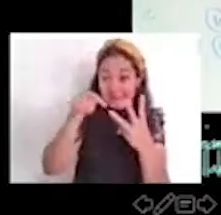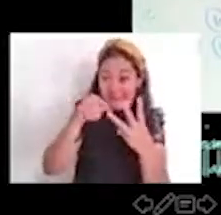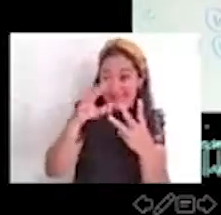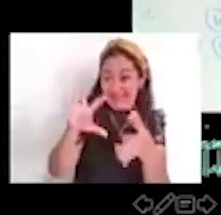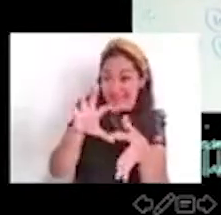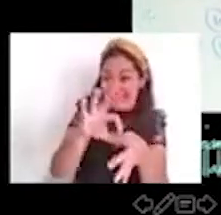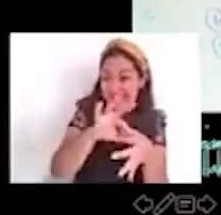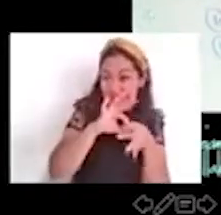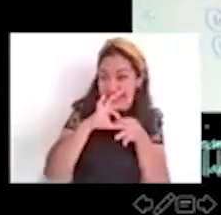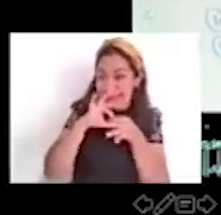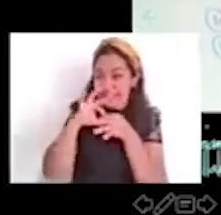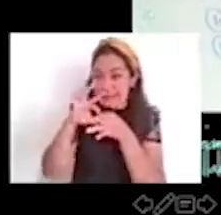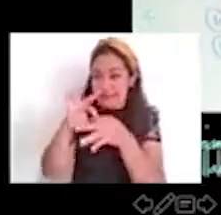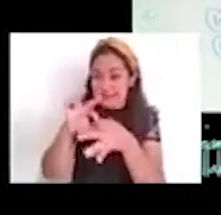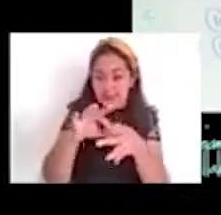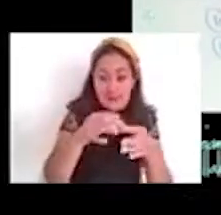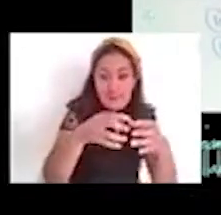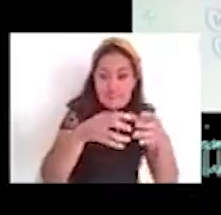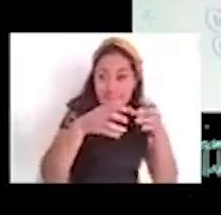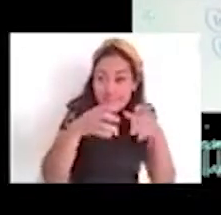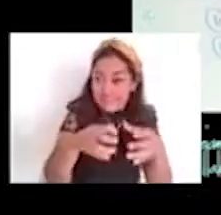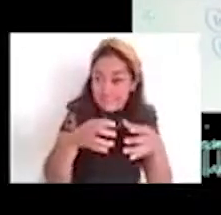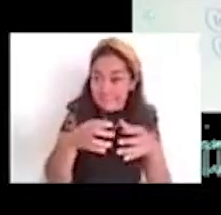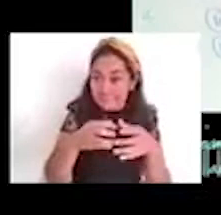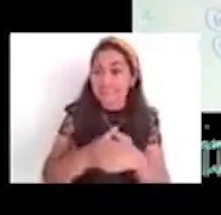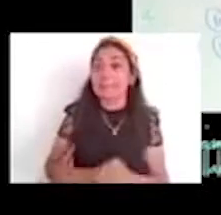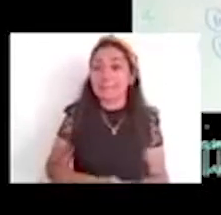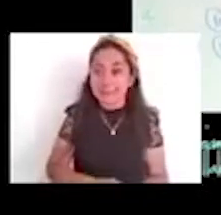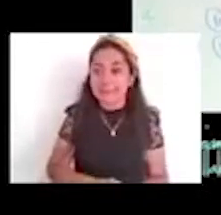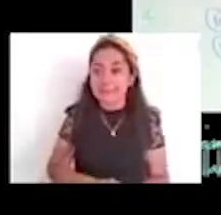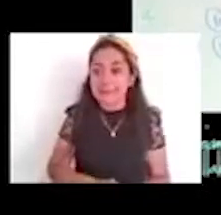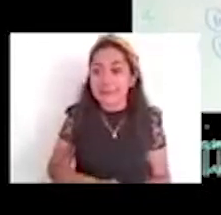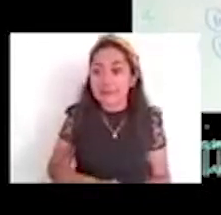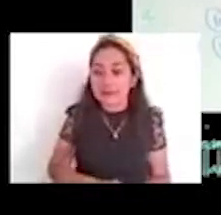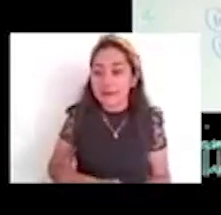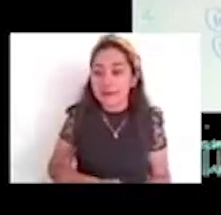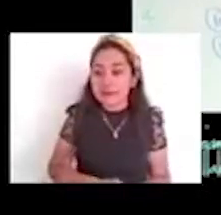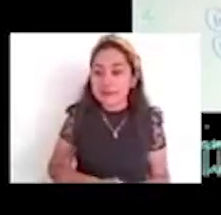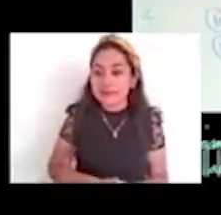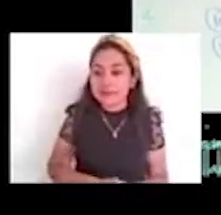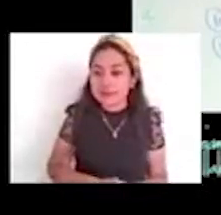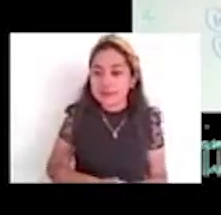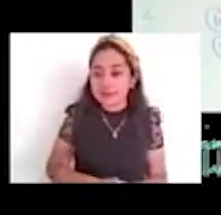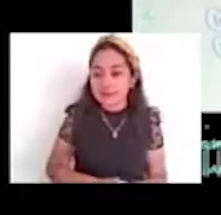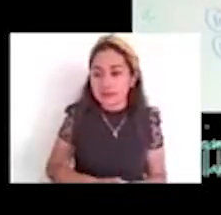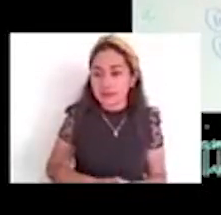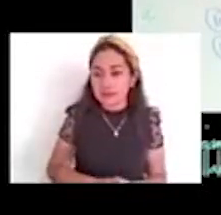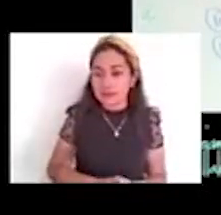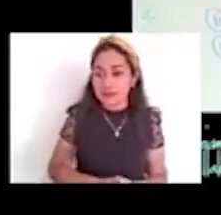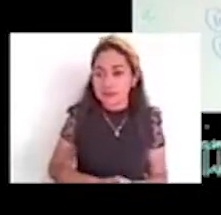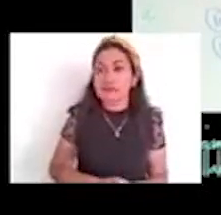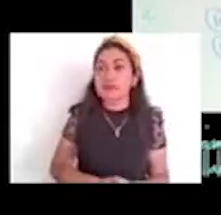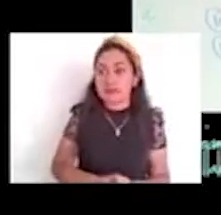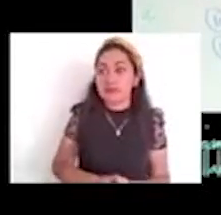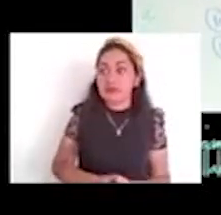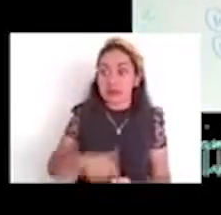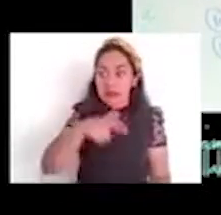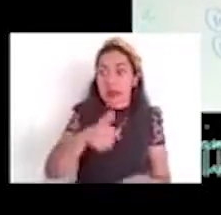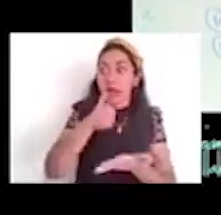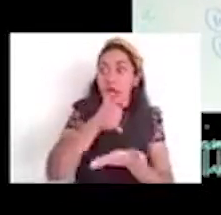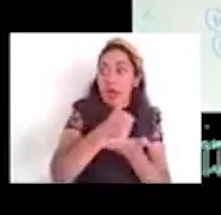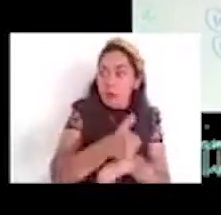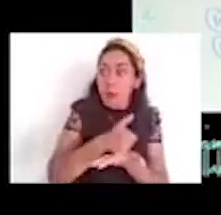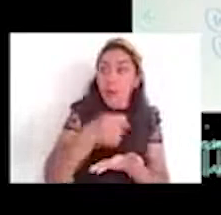instrumenta al mexica Tenochca y lo herramienta, digamos, de constructores. Aparecen